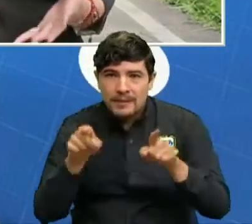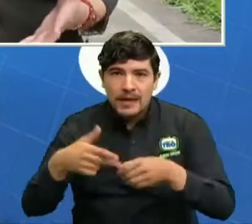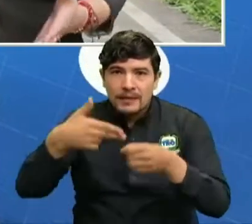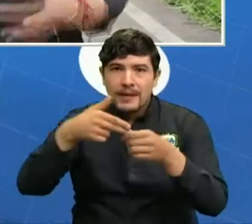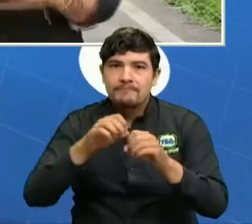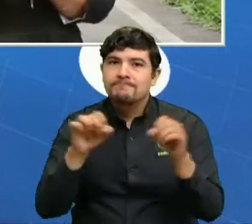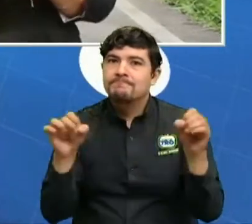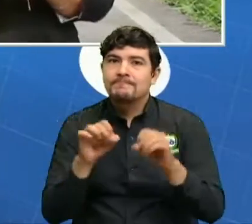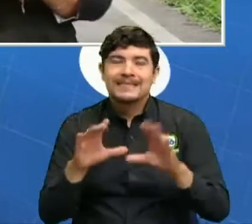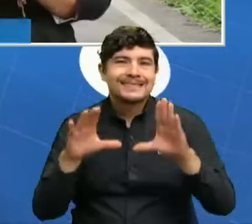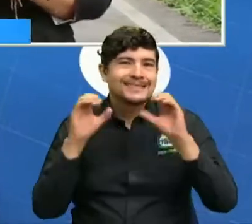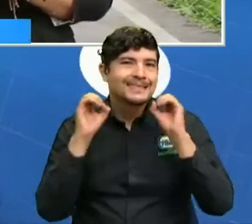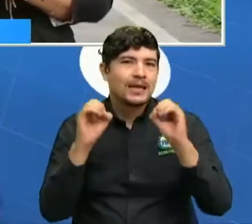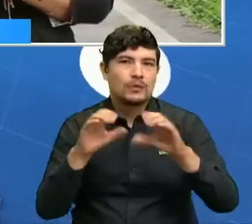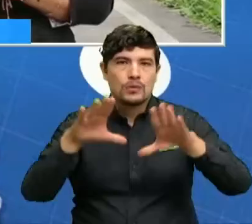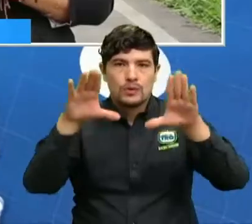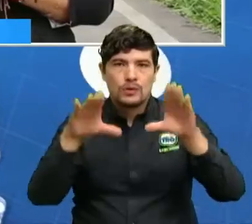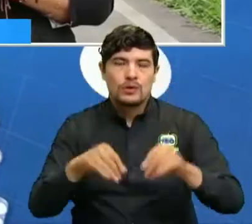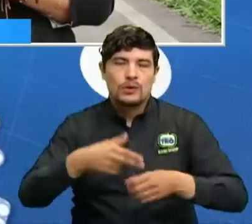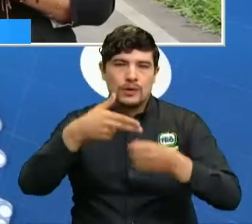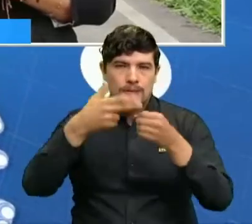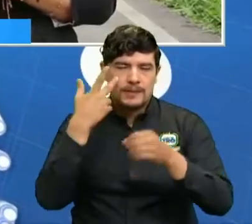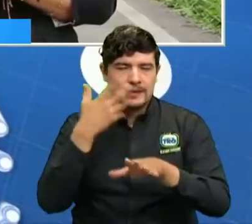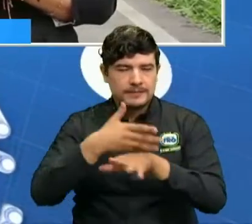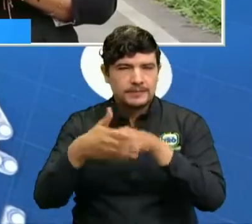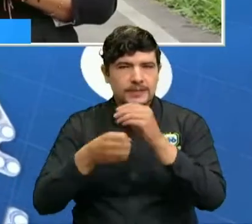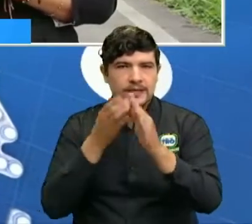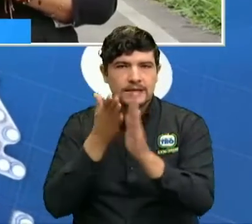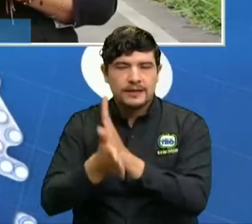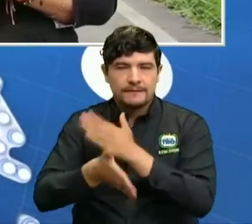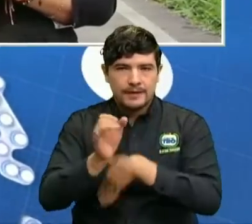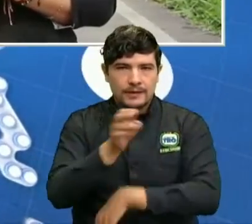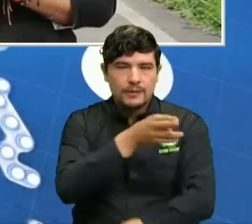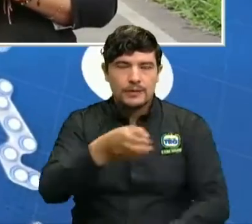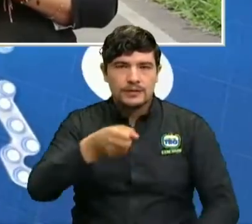esta información desde el municipio de Ocaña. Tatiana García, para Oriente Noticias, estamos informando.